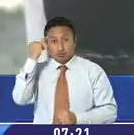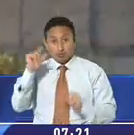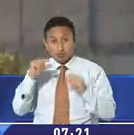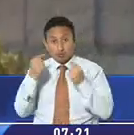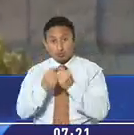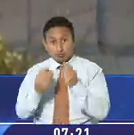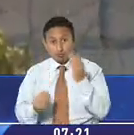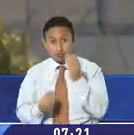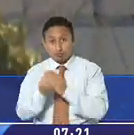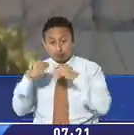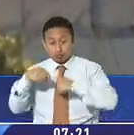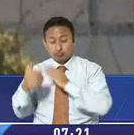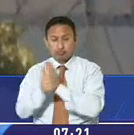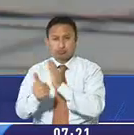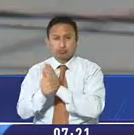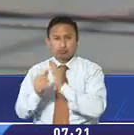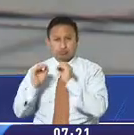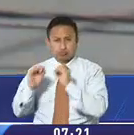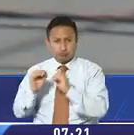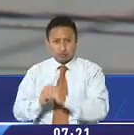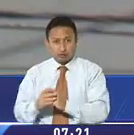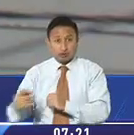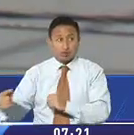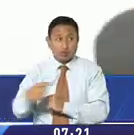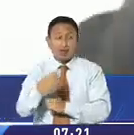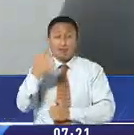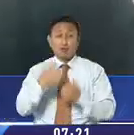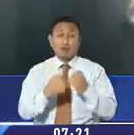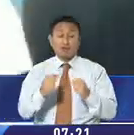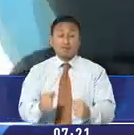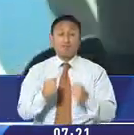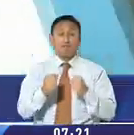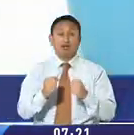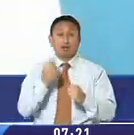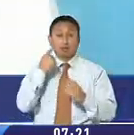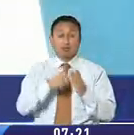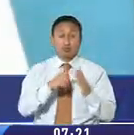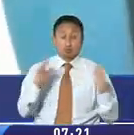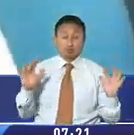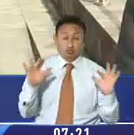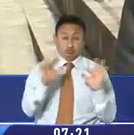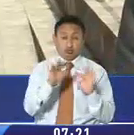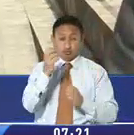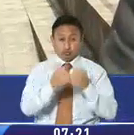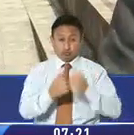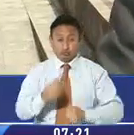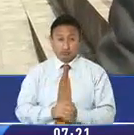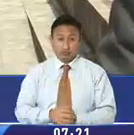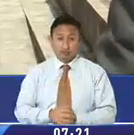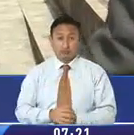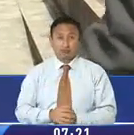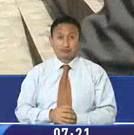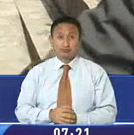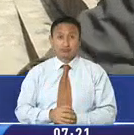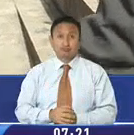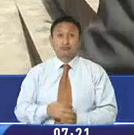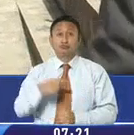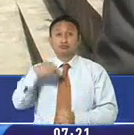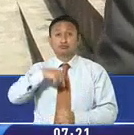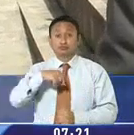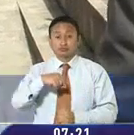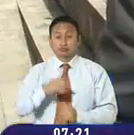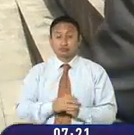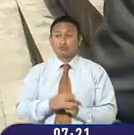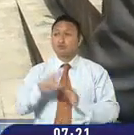capacitarlos, para poder afrontar situaciones de crisis, como amotinamientos, entre otros. Sí, nosotros lo que estamos haciendo es el normativo